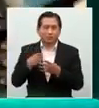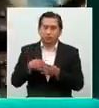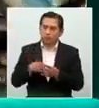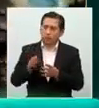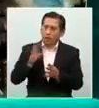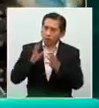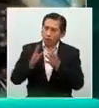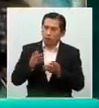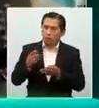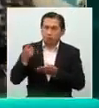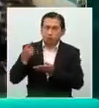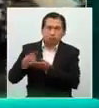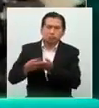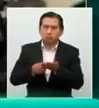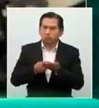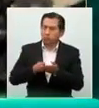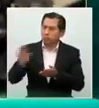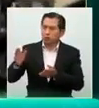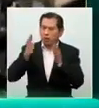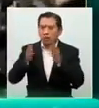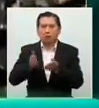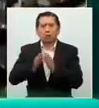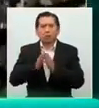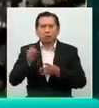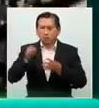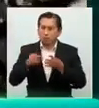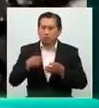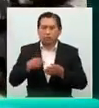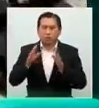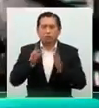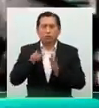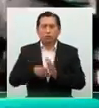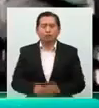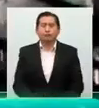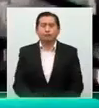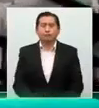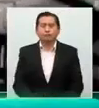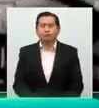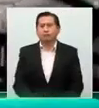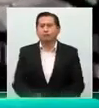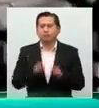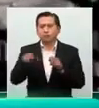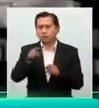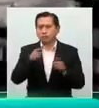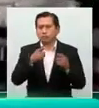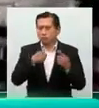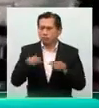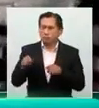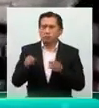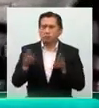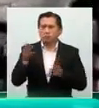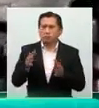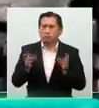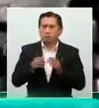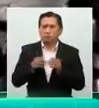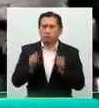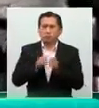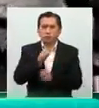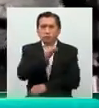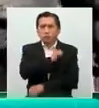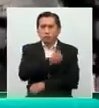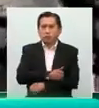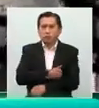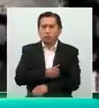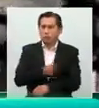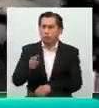a atender cualquier situación que así sea necesaria. ¿Ustedes van a ir a reunirse quizá con algunas autoridades específicas,